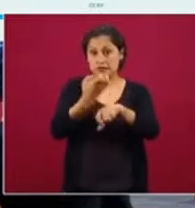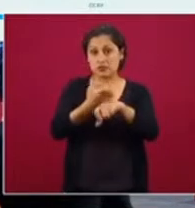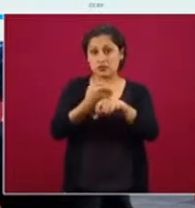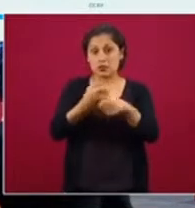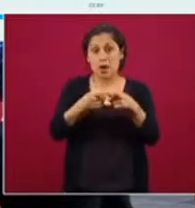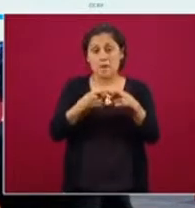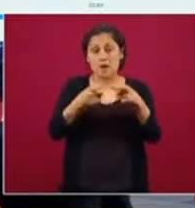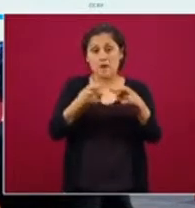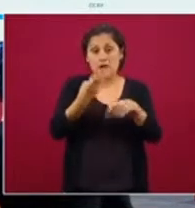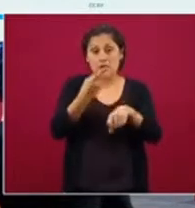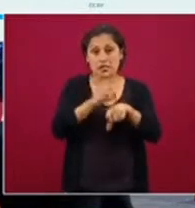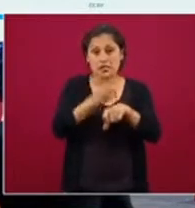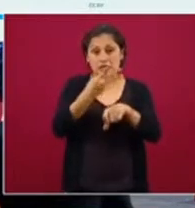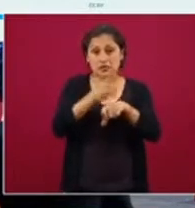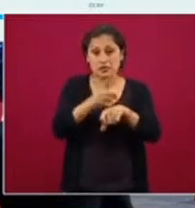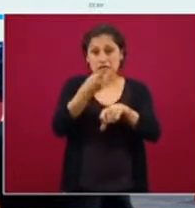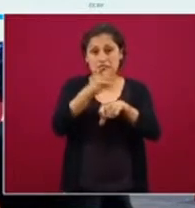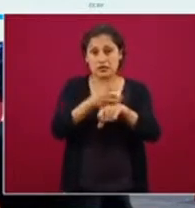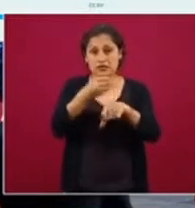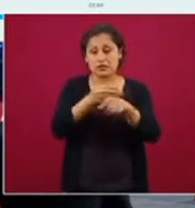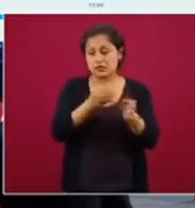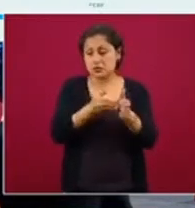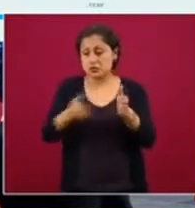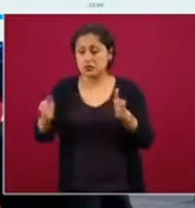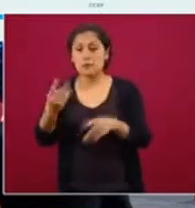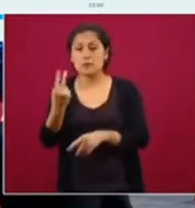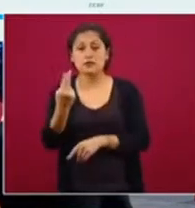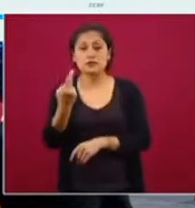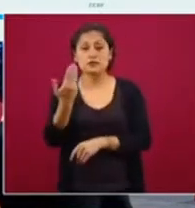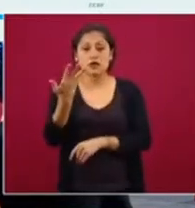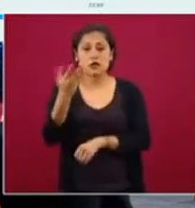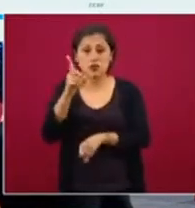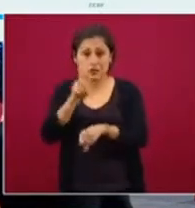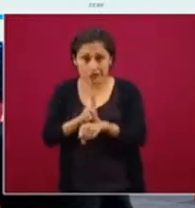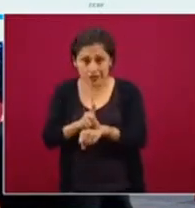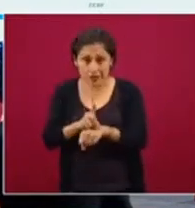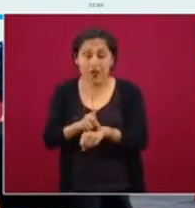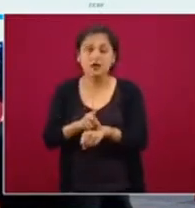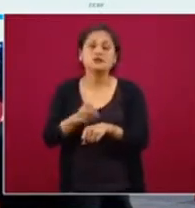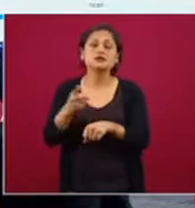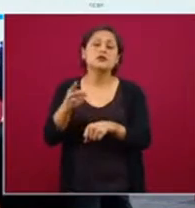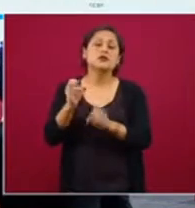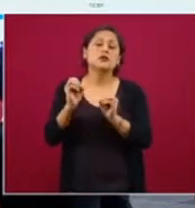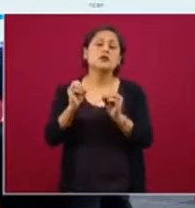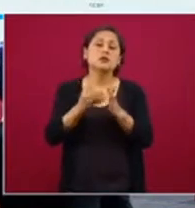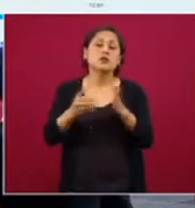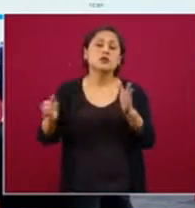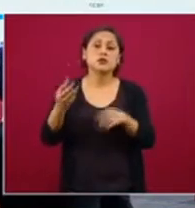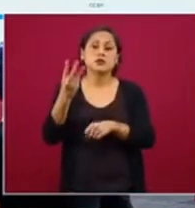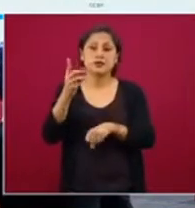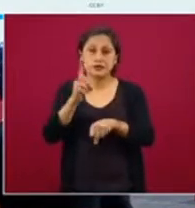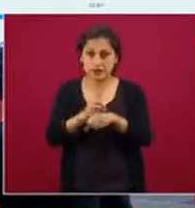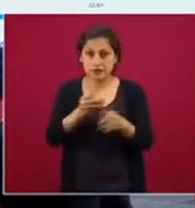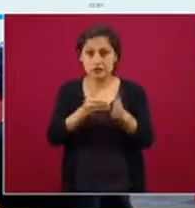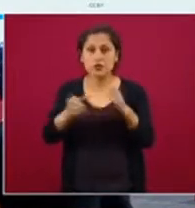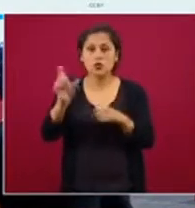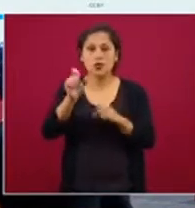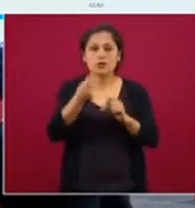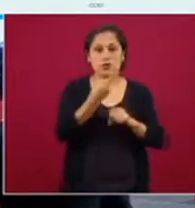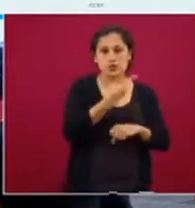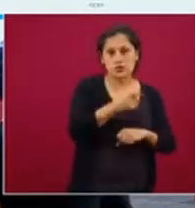duplicando cada 3 días, todavía 25 días, casi 30 días después de que llegaron al caso número